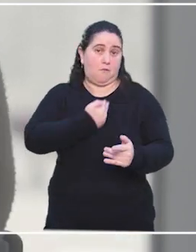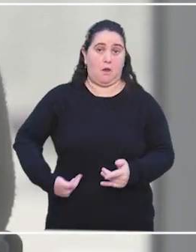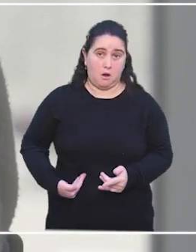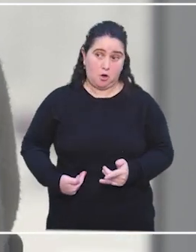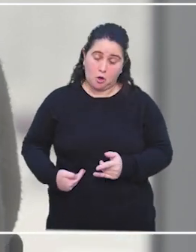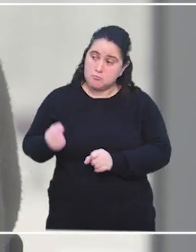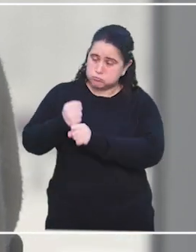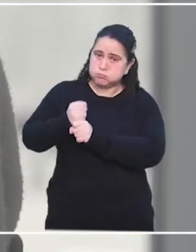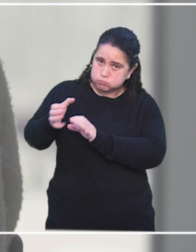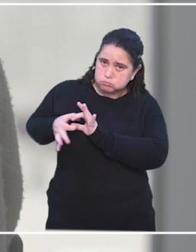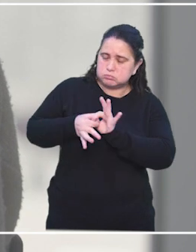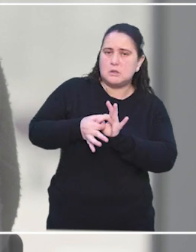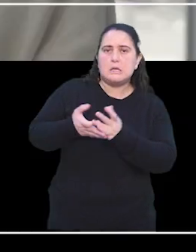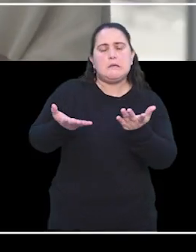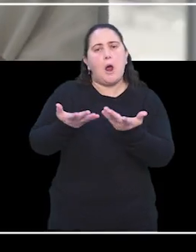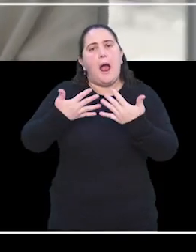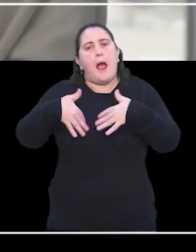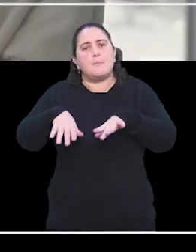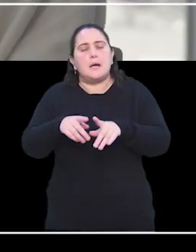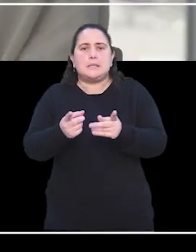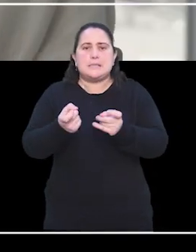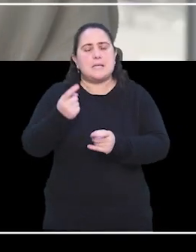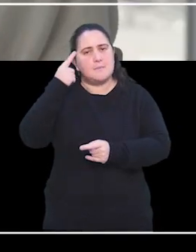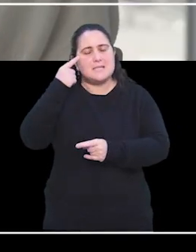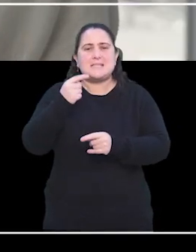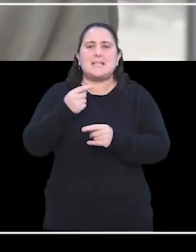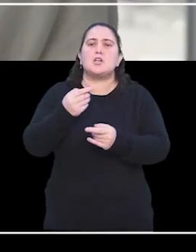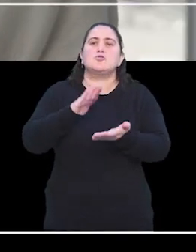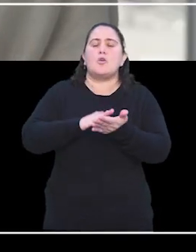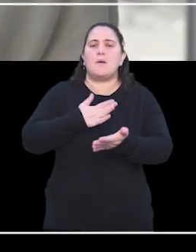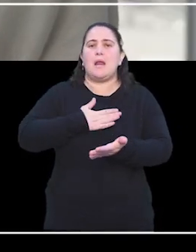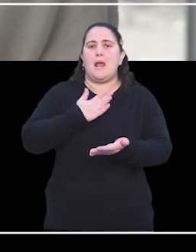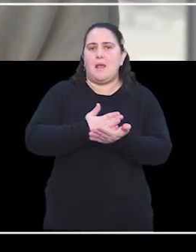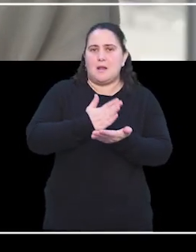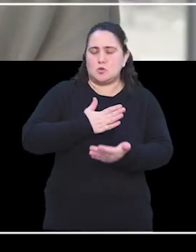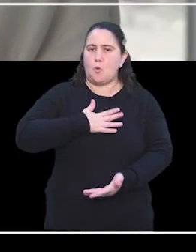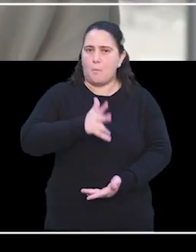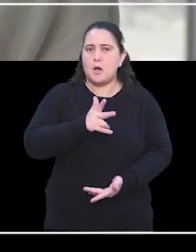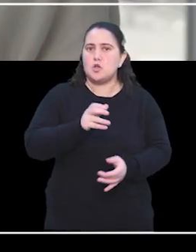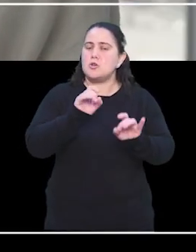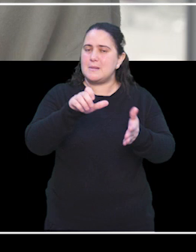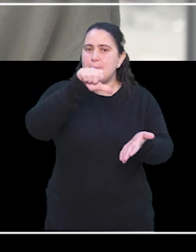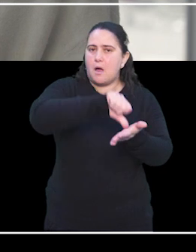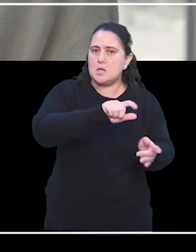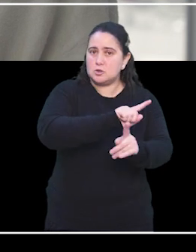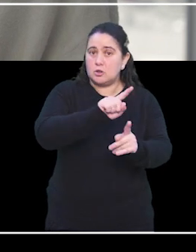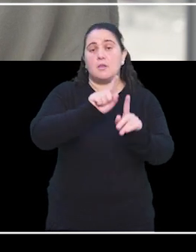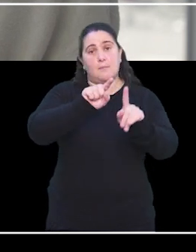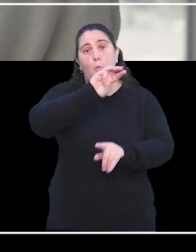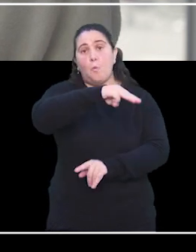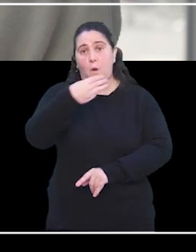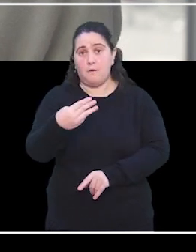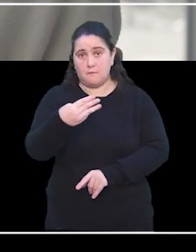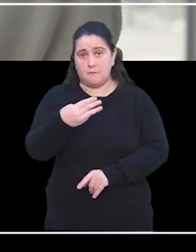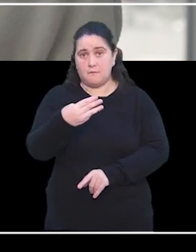gobiernos. Y ahora quizás lo que tenemos que pensar es, en términos de derechos humanos, que eso sería no solamente países, pero